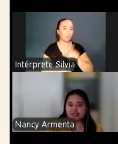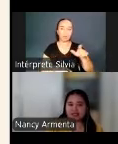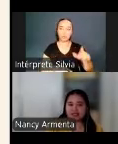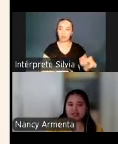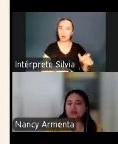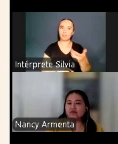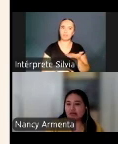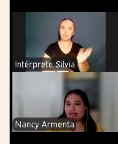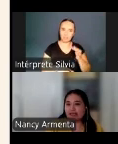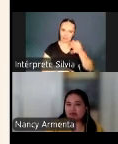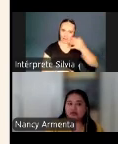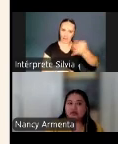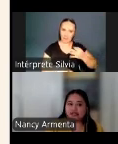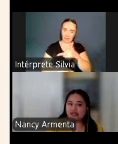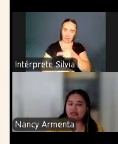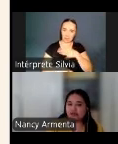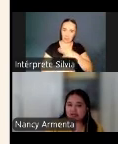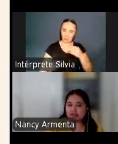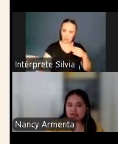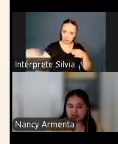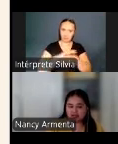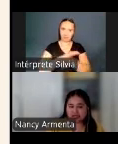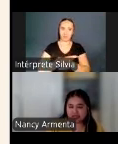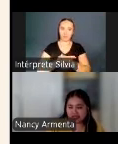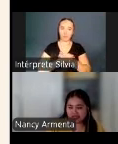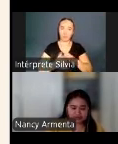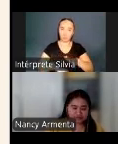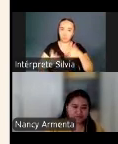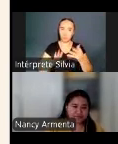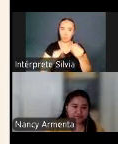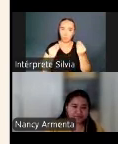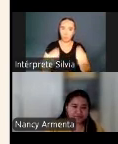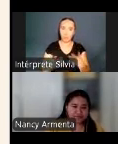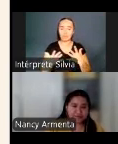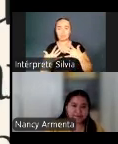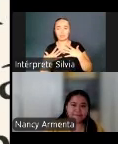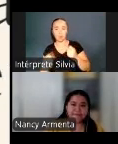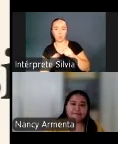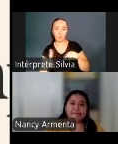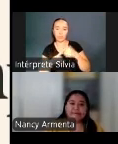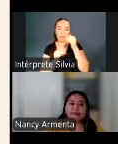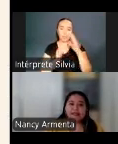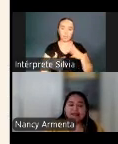ejercer ese derecho a la salud y a recibir atención sanitaria.